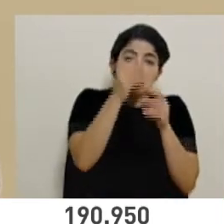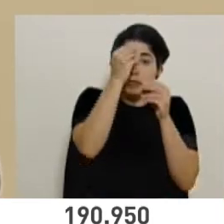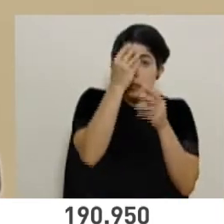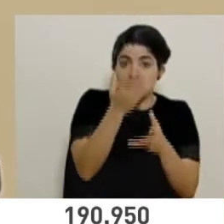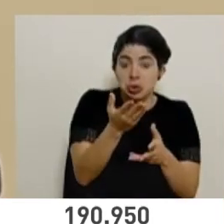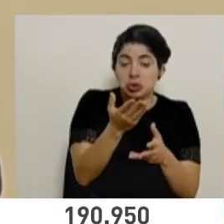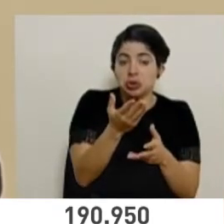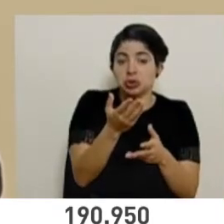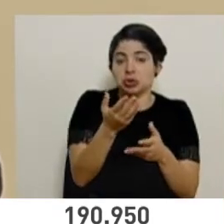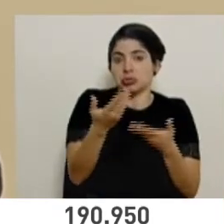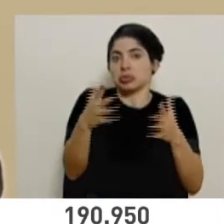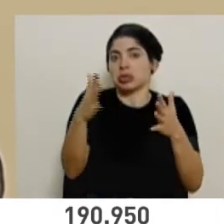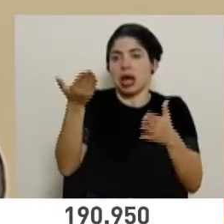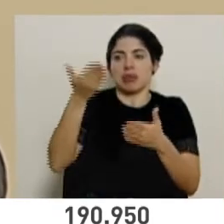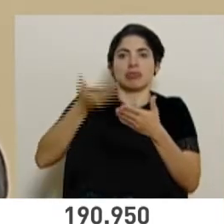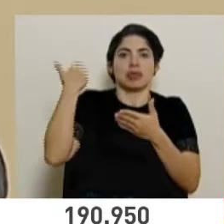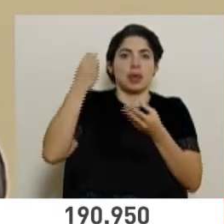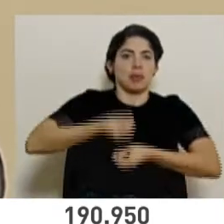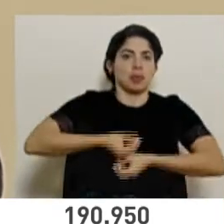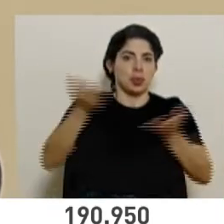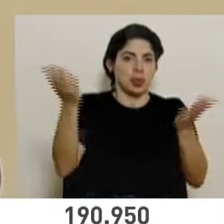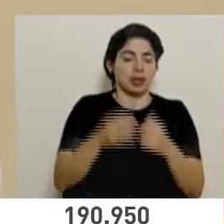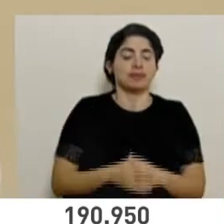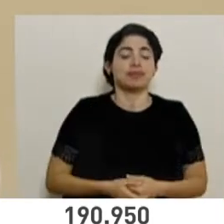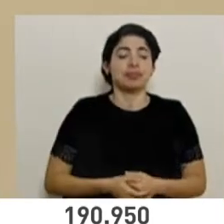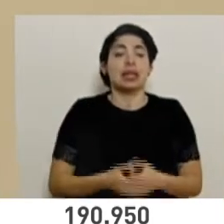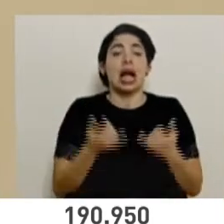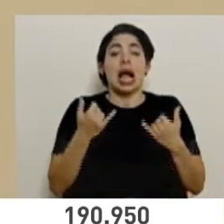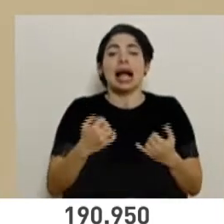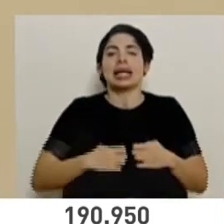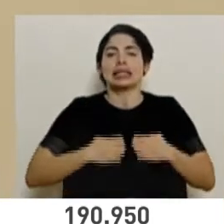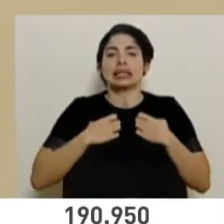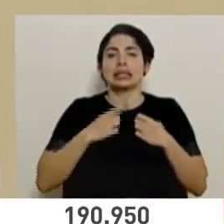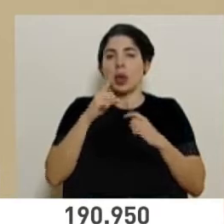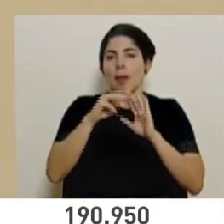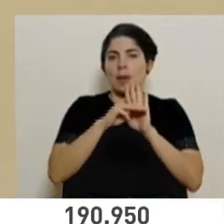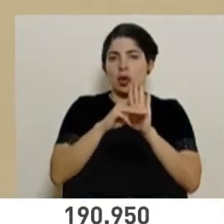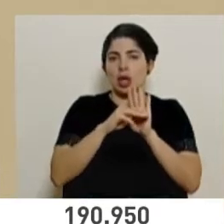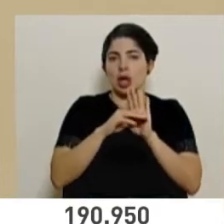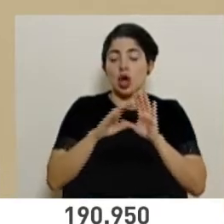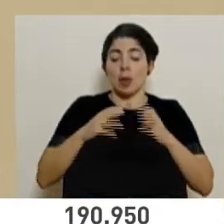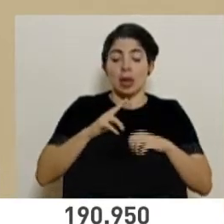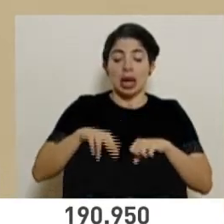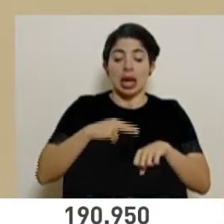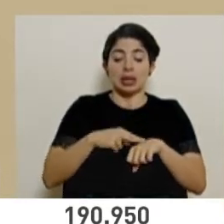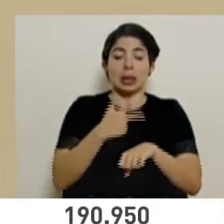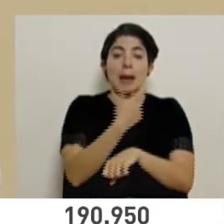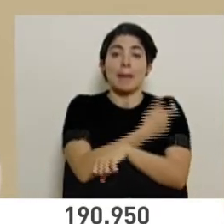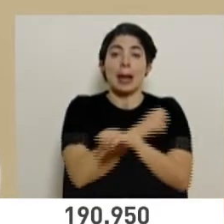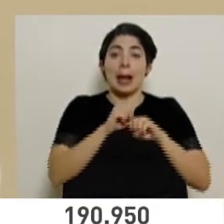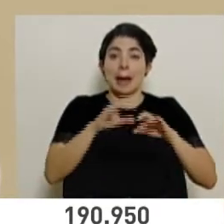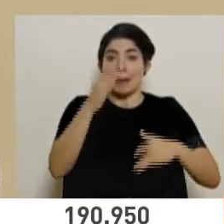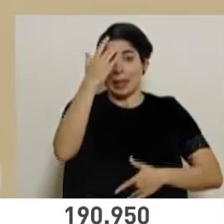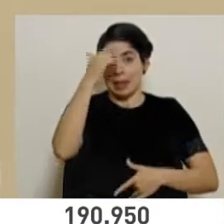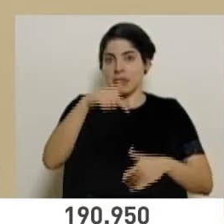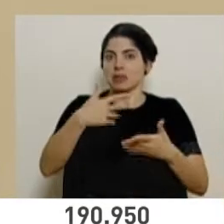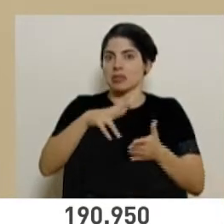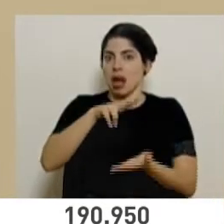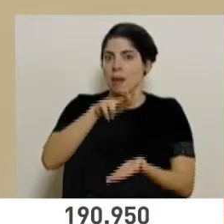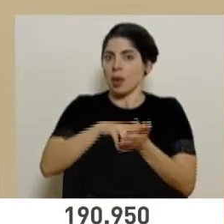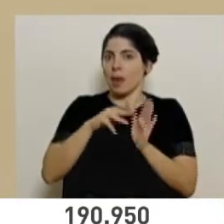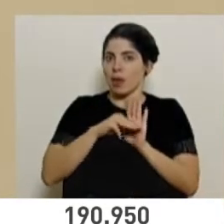están debidamente publicados. Existe un modelo aprobado por la Comisión Nacional de Vacunación y Epidemiología que permite